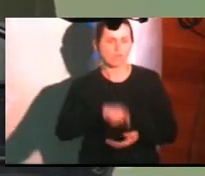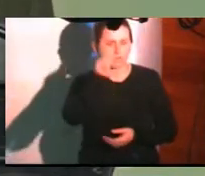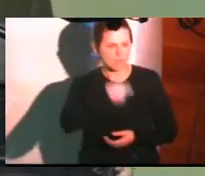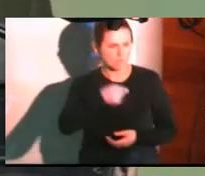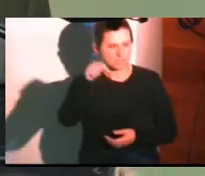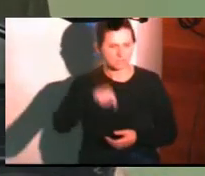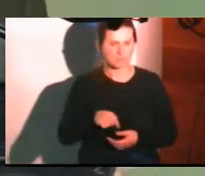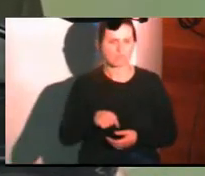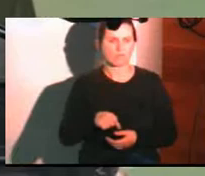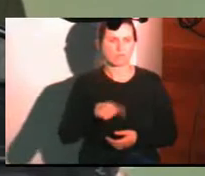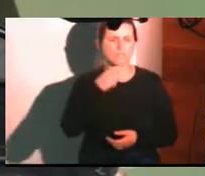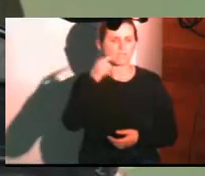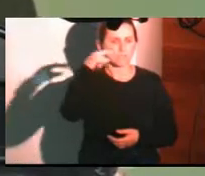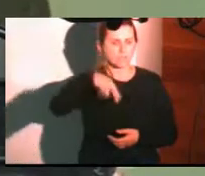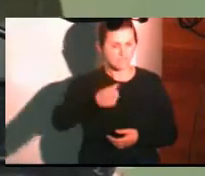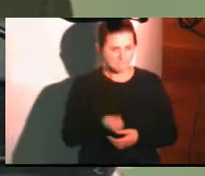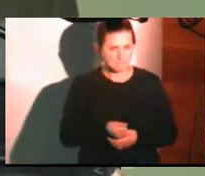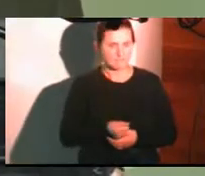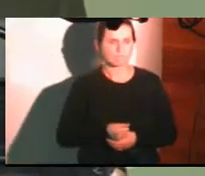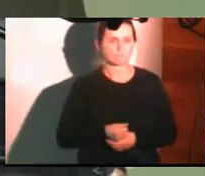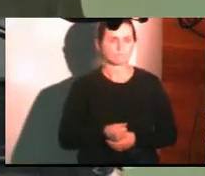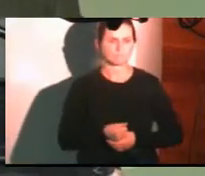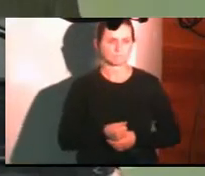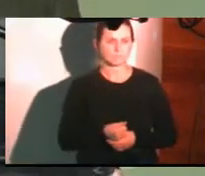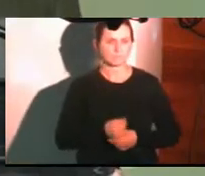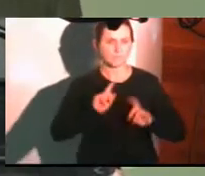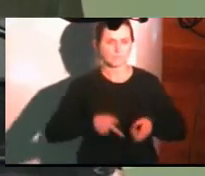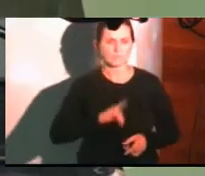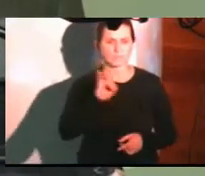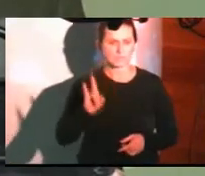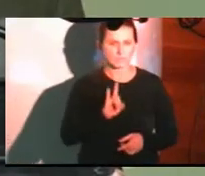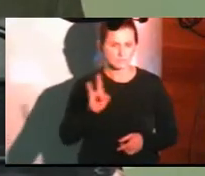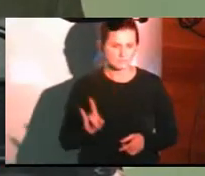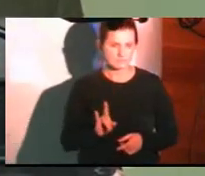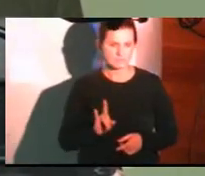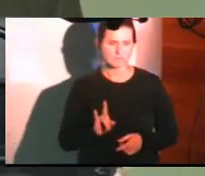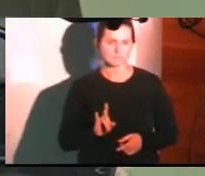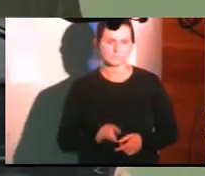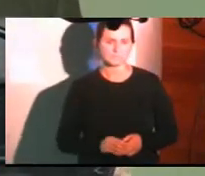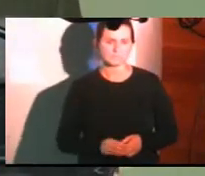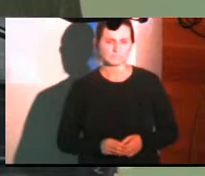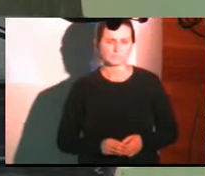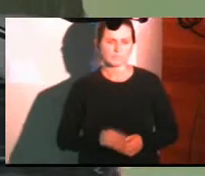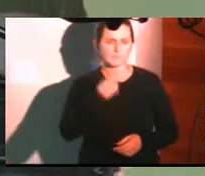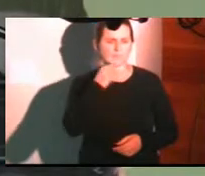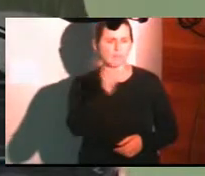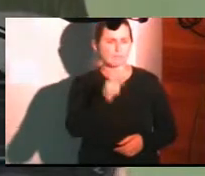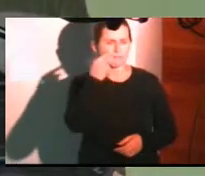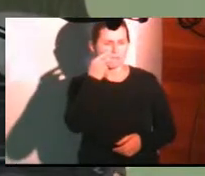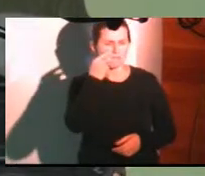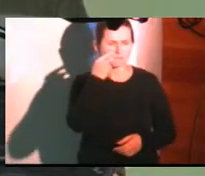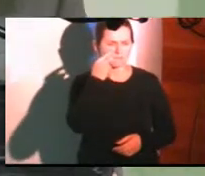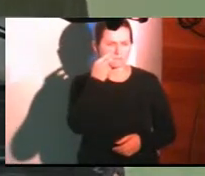visitan, del INTA, también de la universidad. En las palabras de Roberto, del intendente,